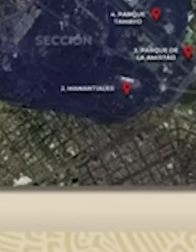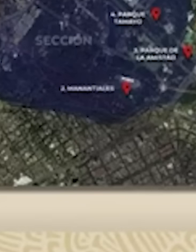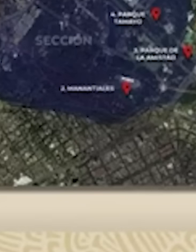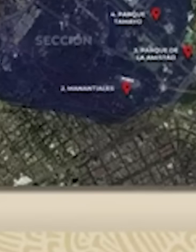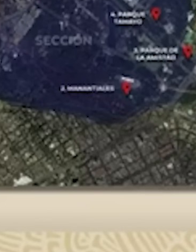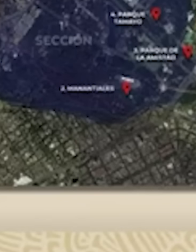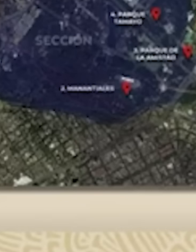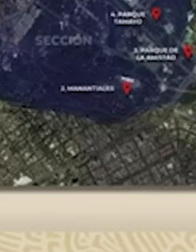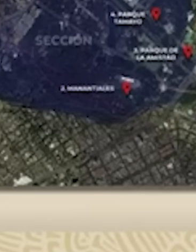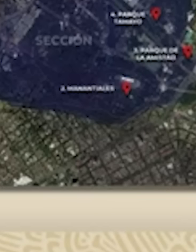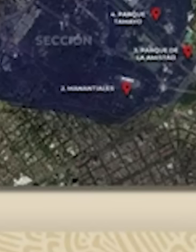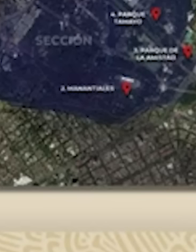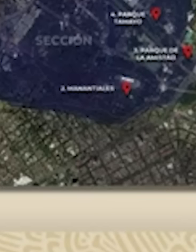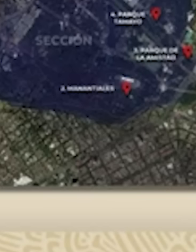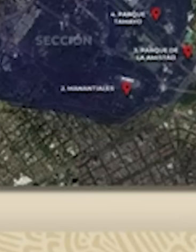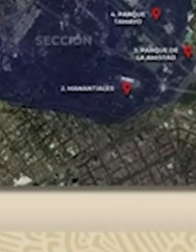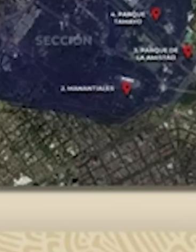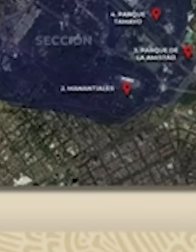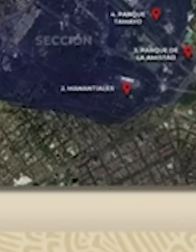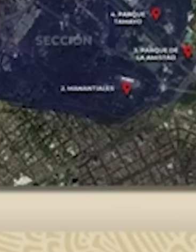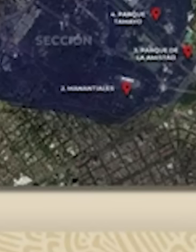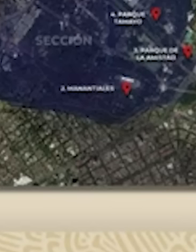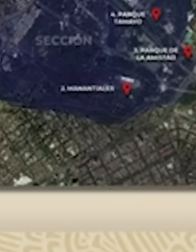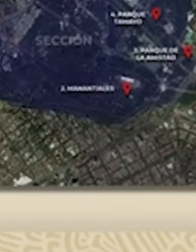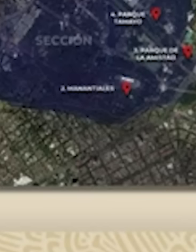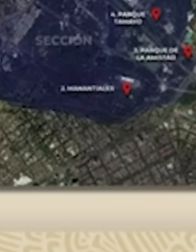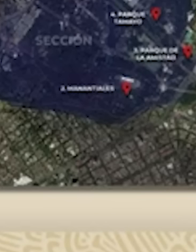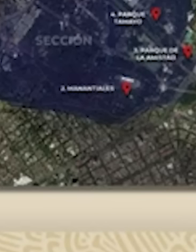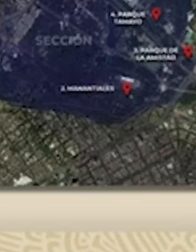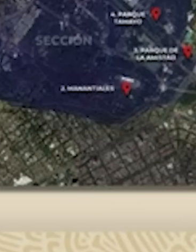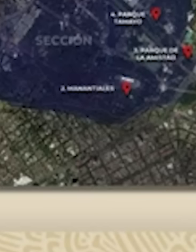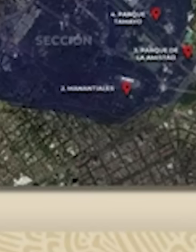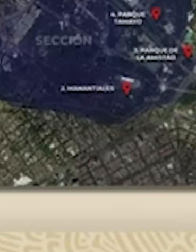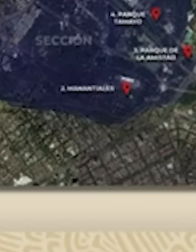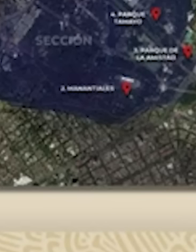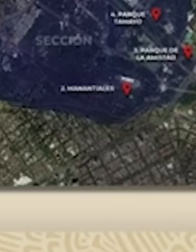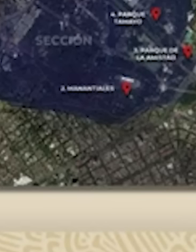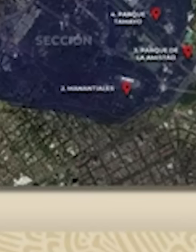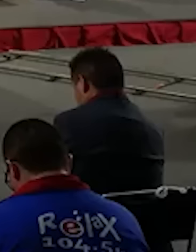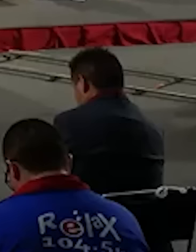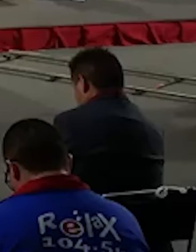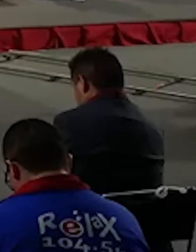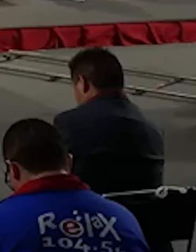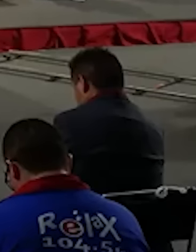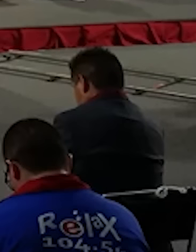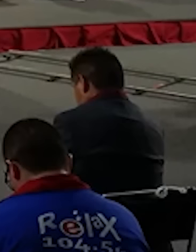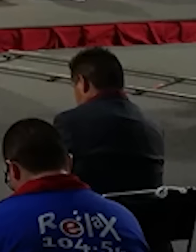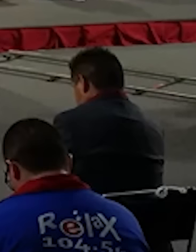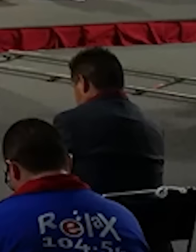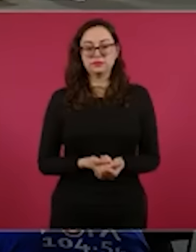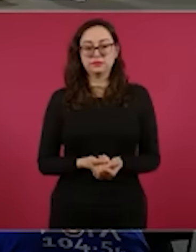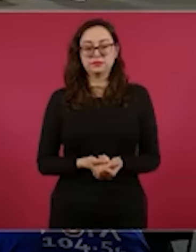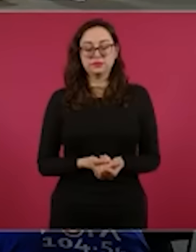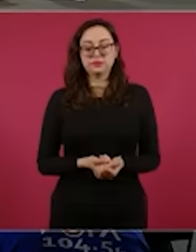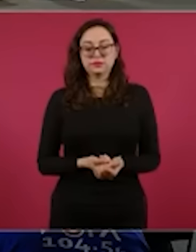Cricri, el Manantial Vasco de Quiroga, el Paso del Conejo, el Bosque